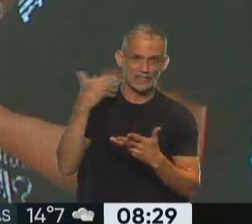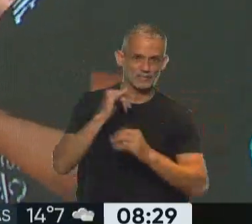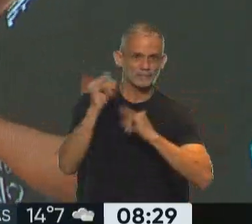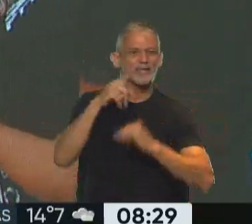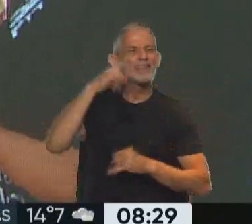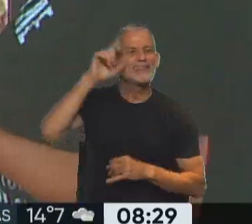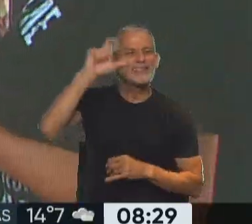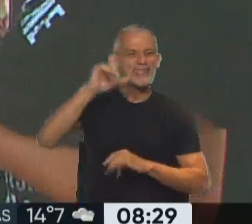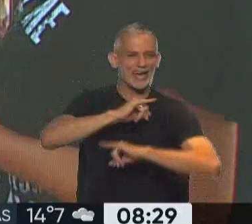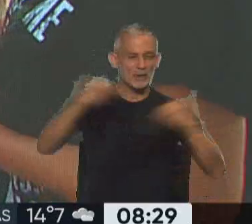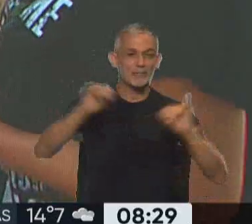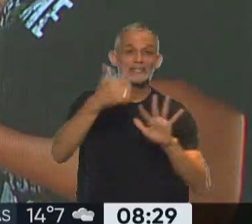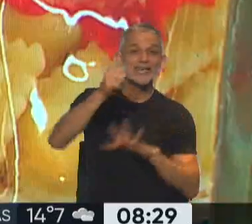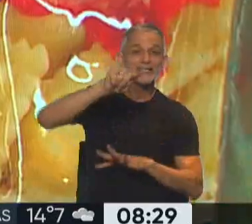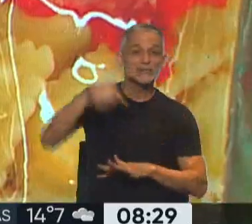del INDEC,